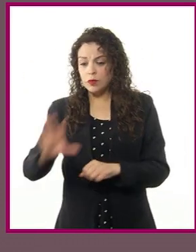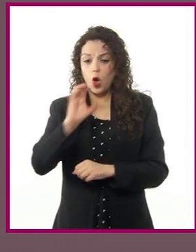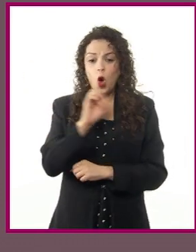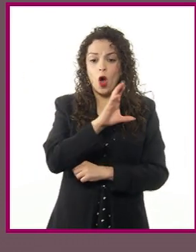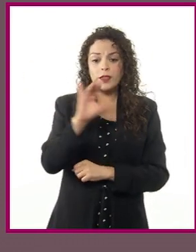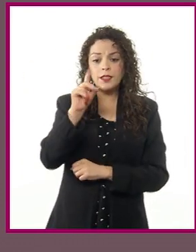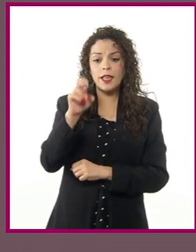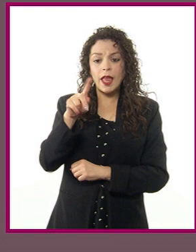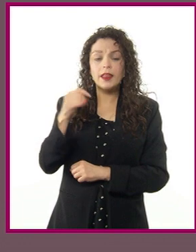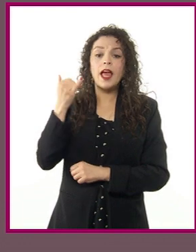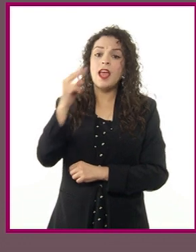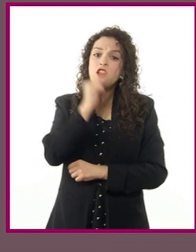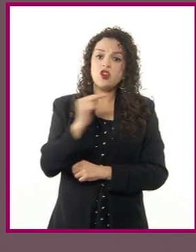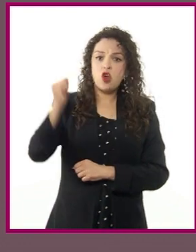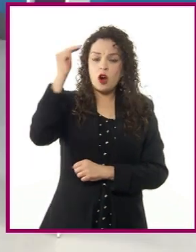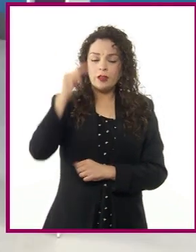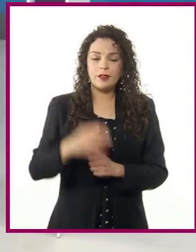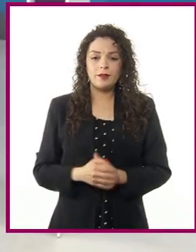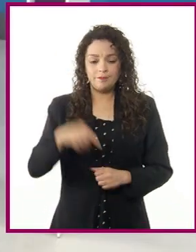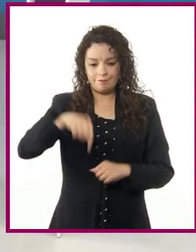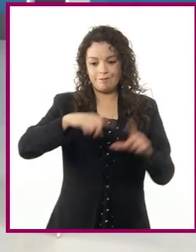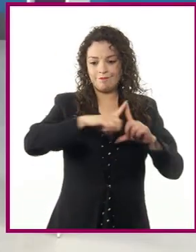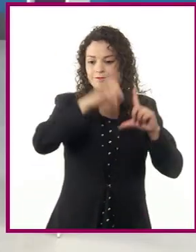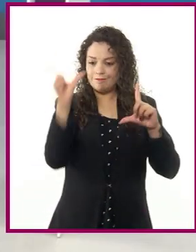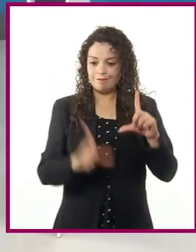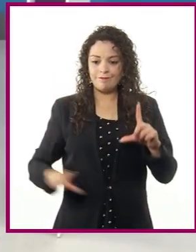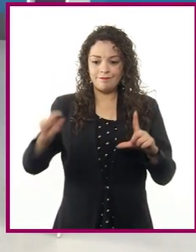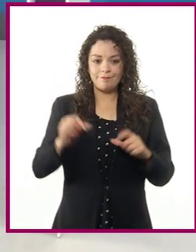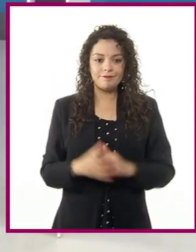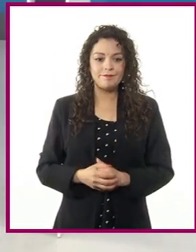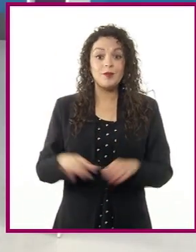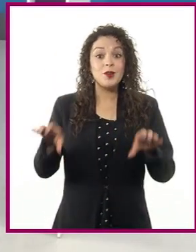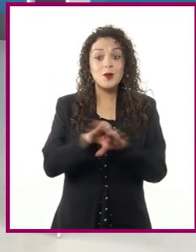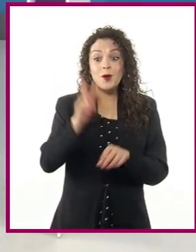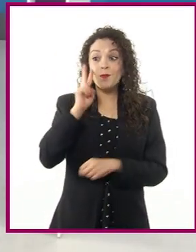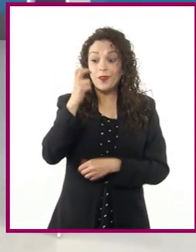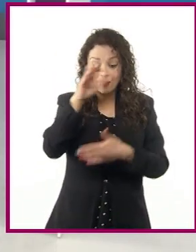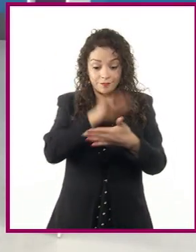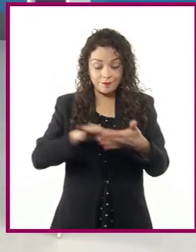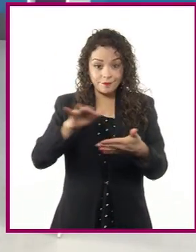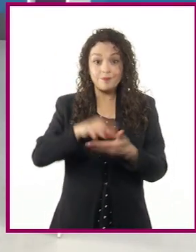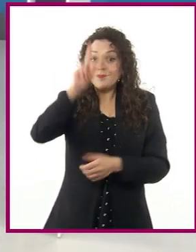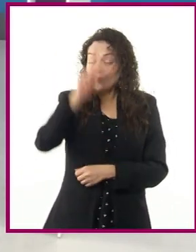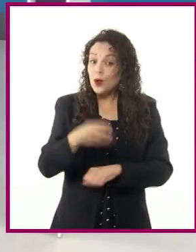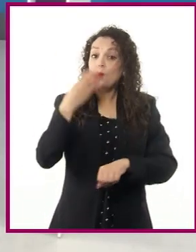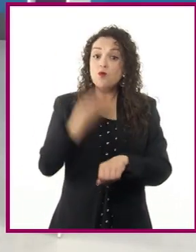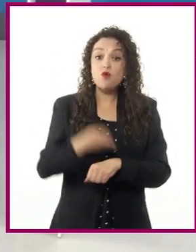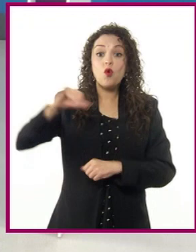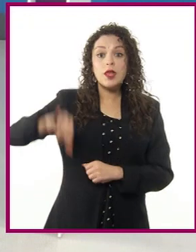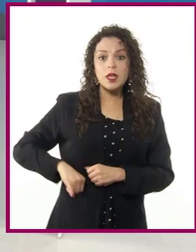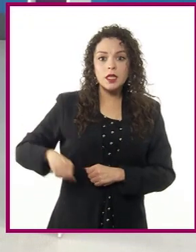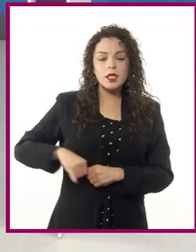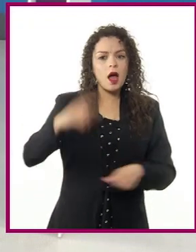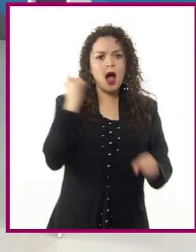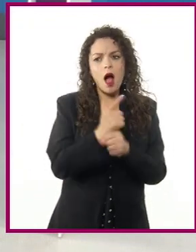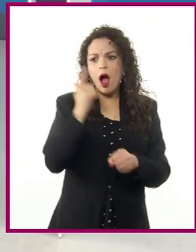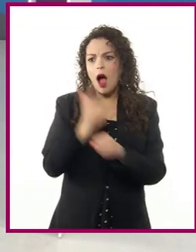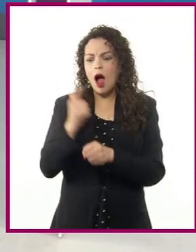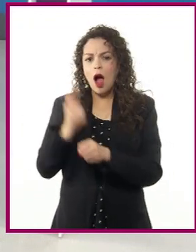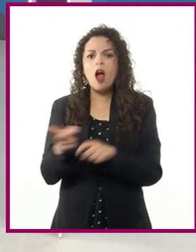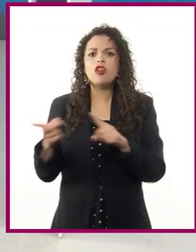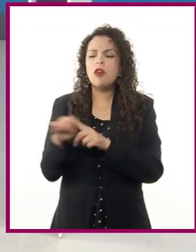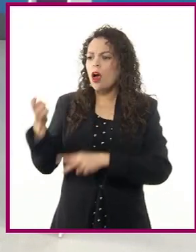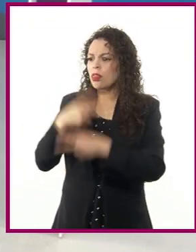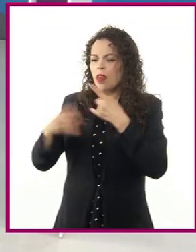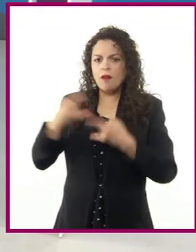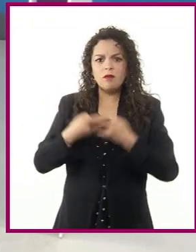norte de esta metrópoli. ¿Qué les pareció la lectura? Interesante reconocer el origen histórico de la